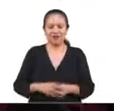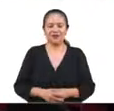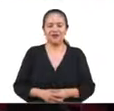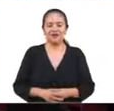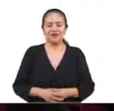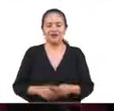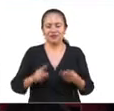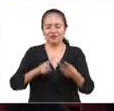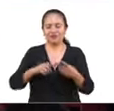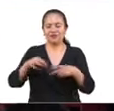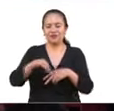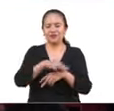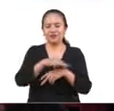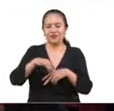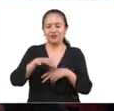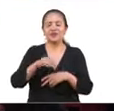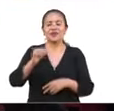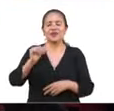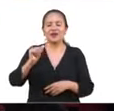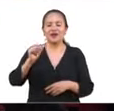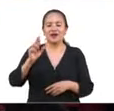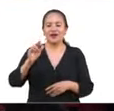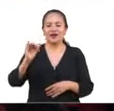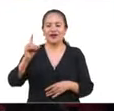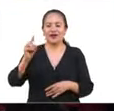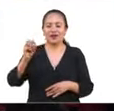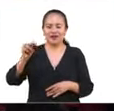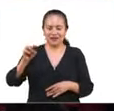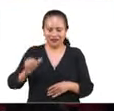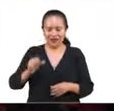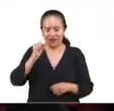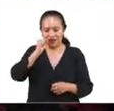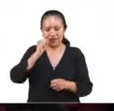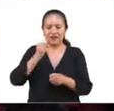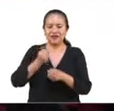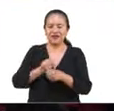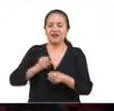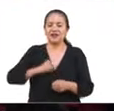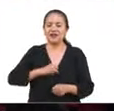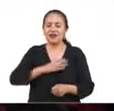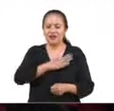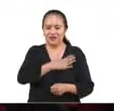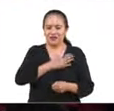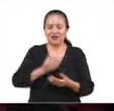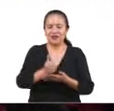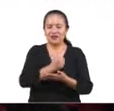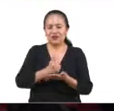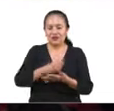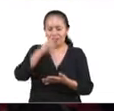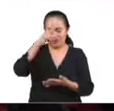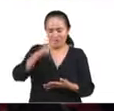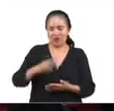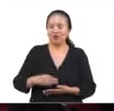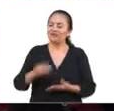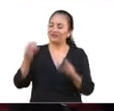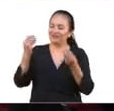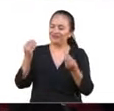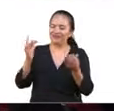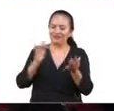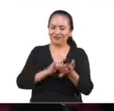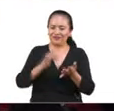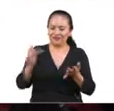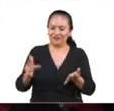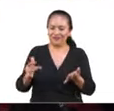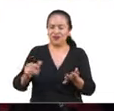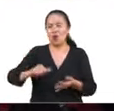A la arquitecta Ariadna Montiel Reyes, secretaria de Bienestar del Gobierno de México, muchas gracias, secretaria,